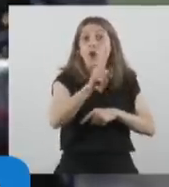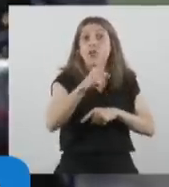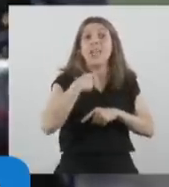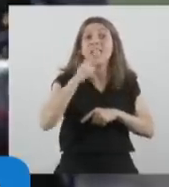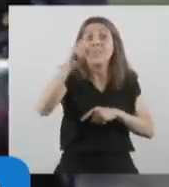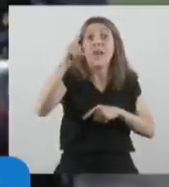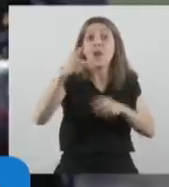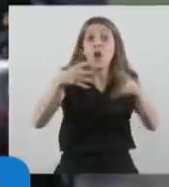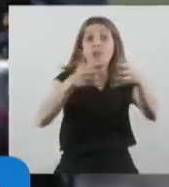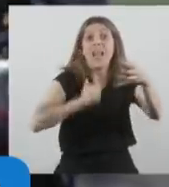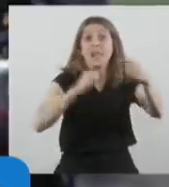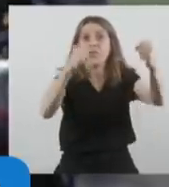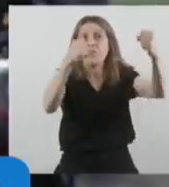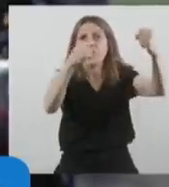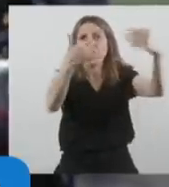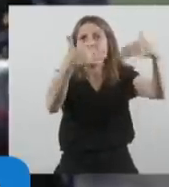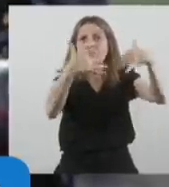y encontró aliados